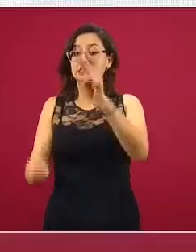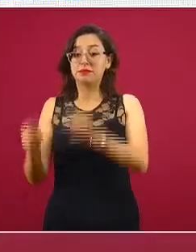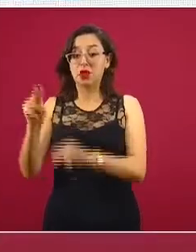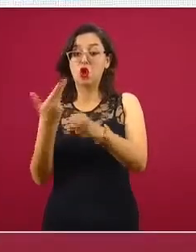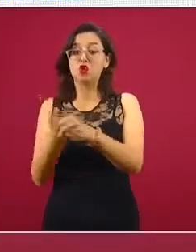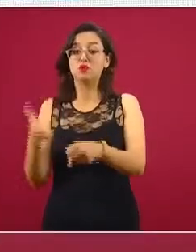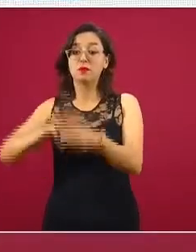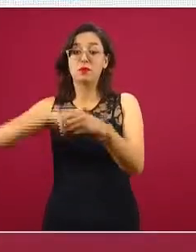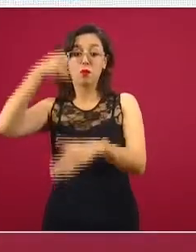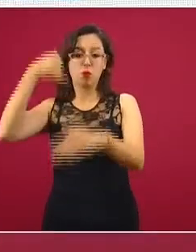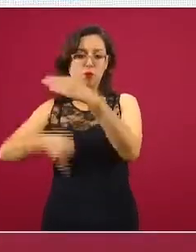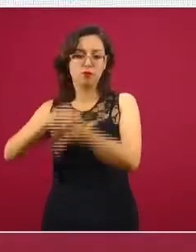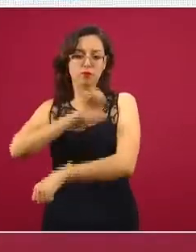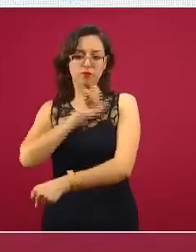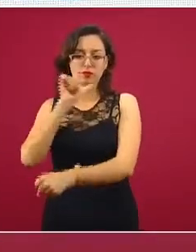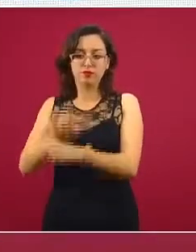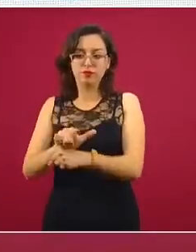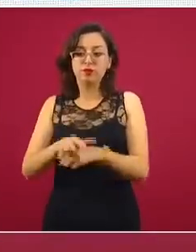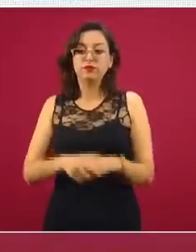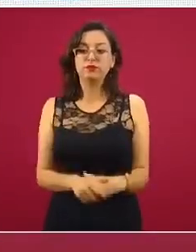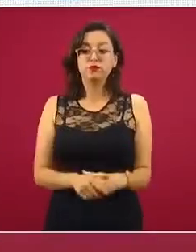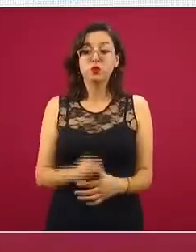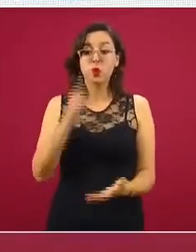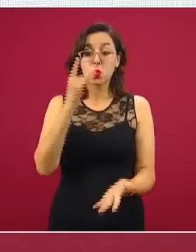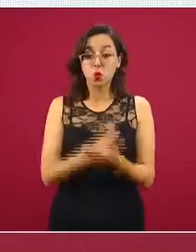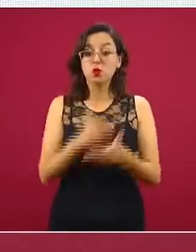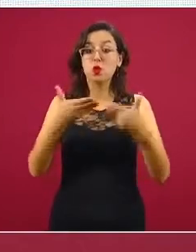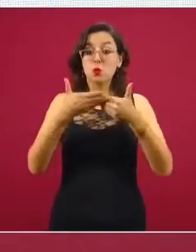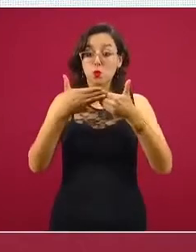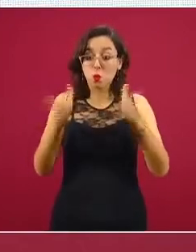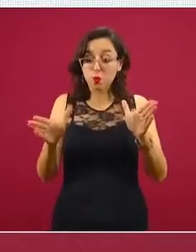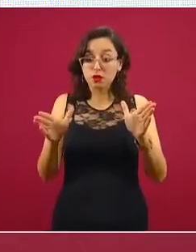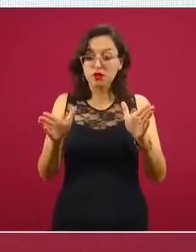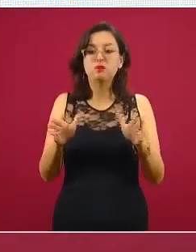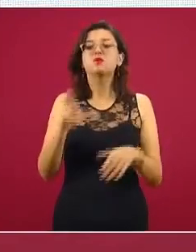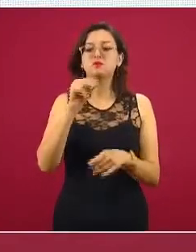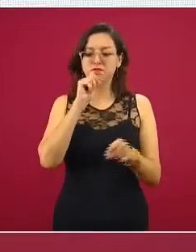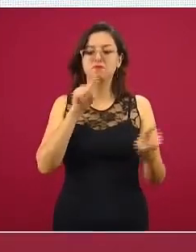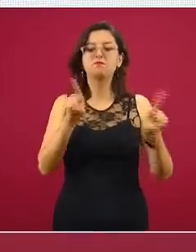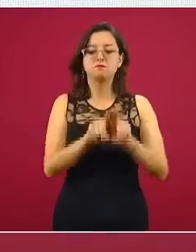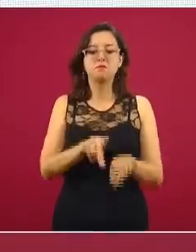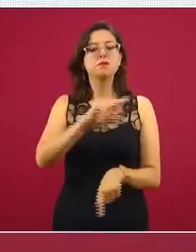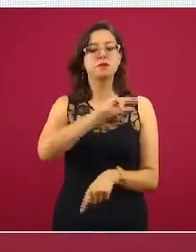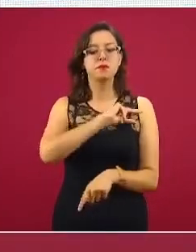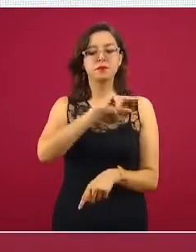como he dicho, no solamente del sector público, también algunas privadas.